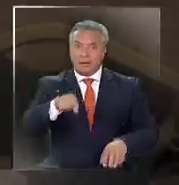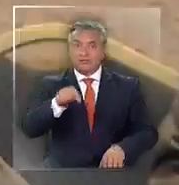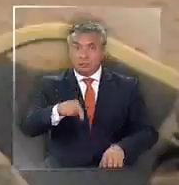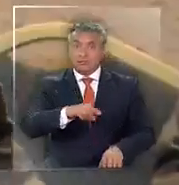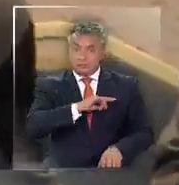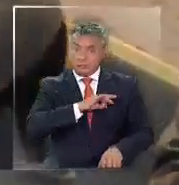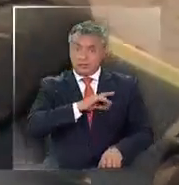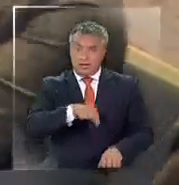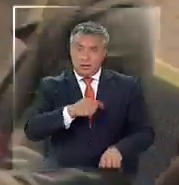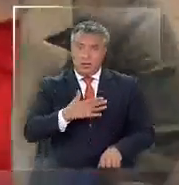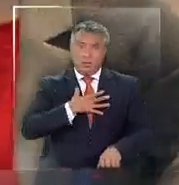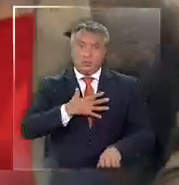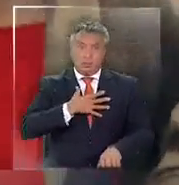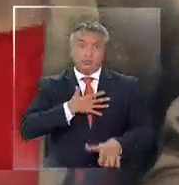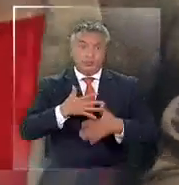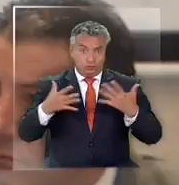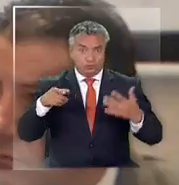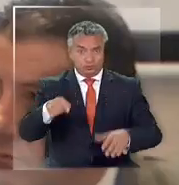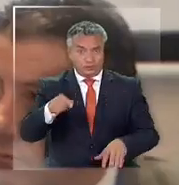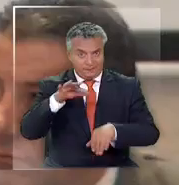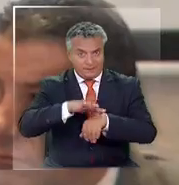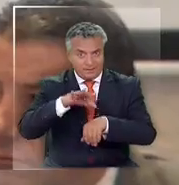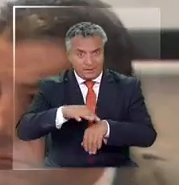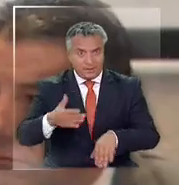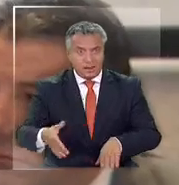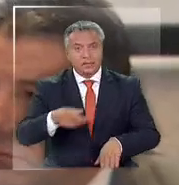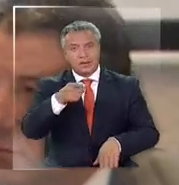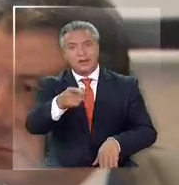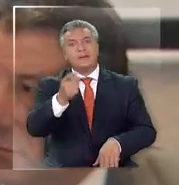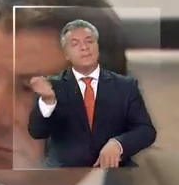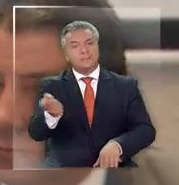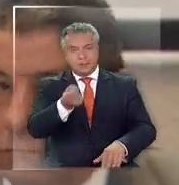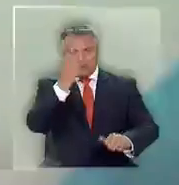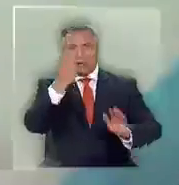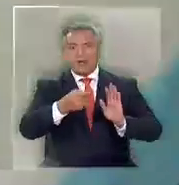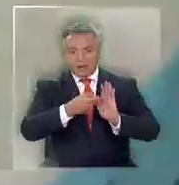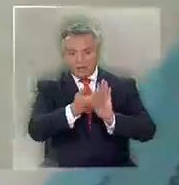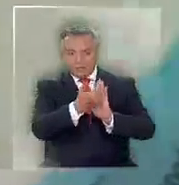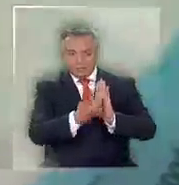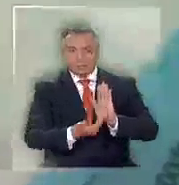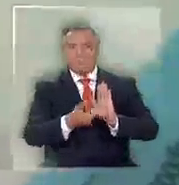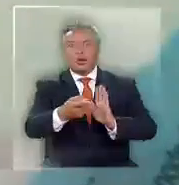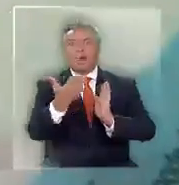chilenos. Una candidata que comienza a mostrar las primeras cartas de su programa de gobierno,